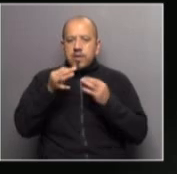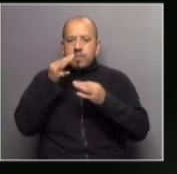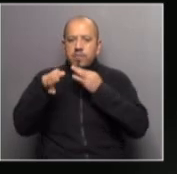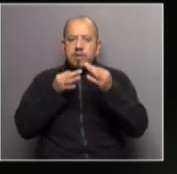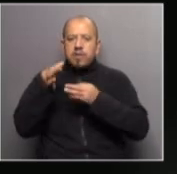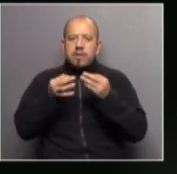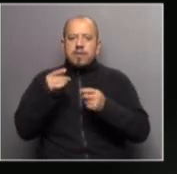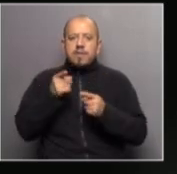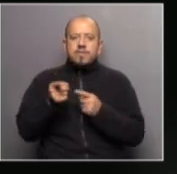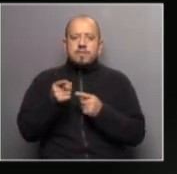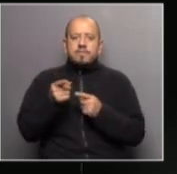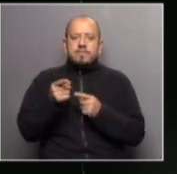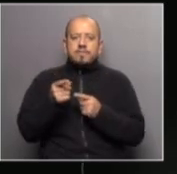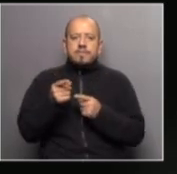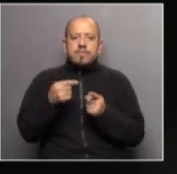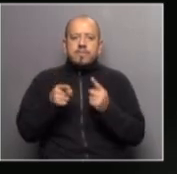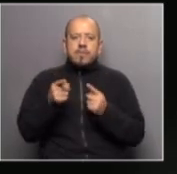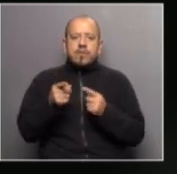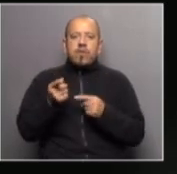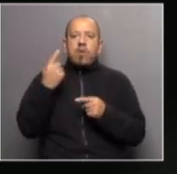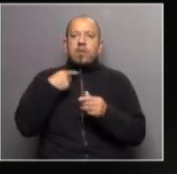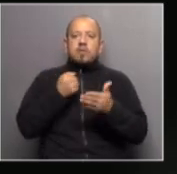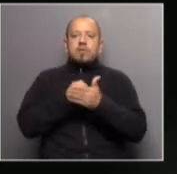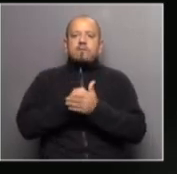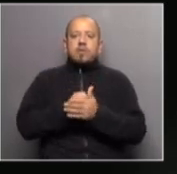en donde él no entra del todo, se pone en el fondo y